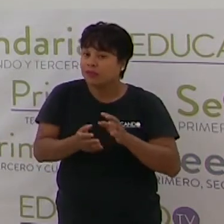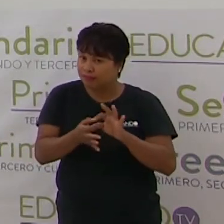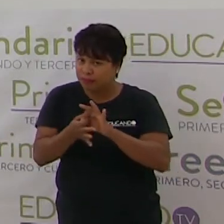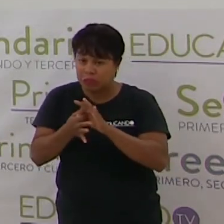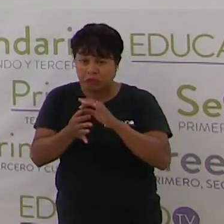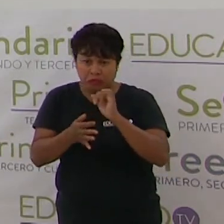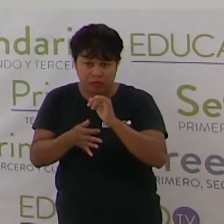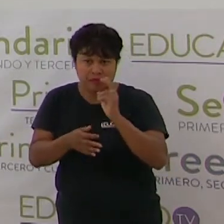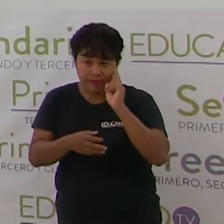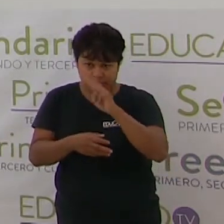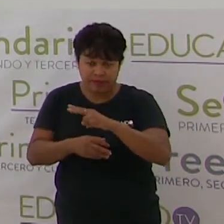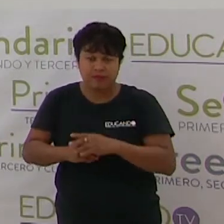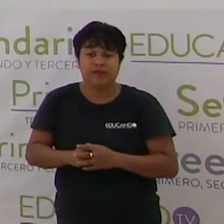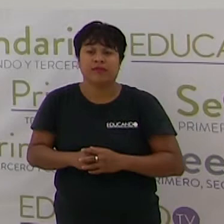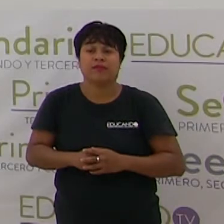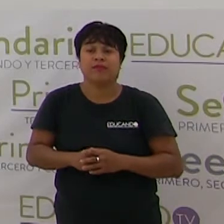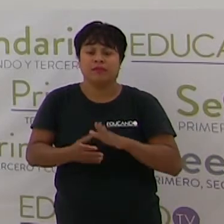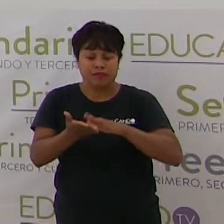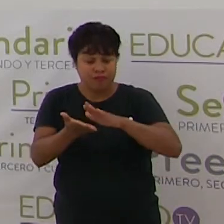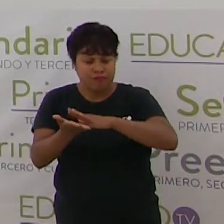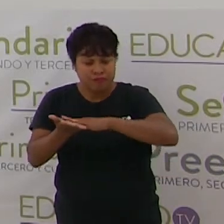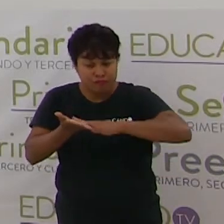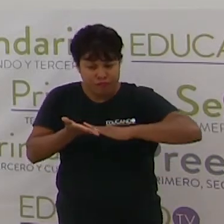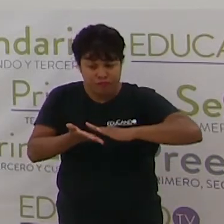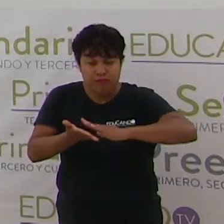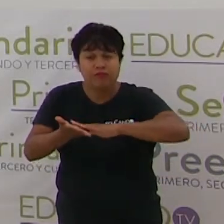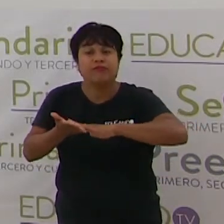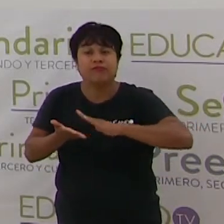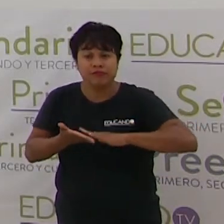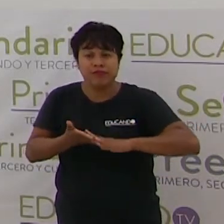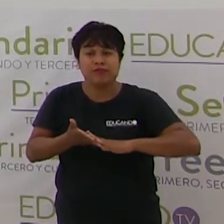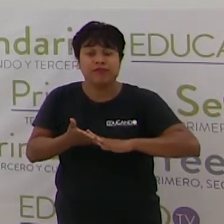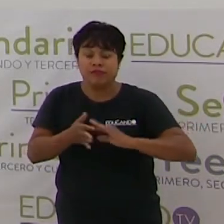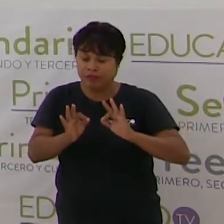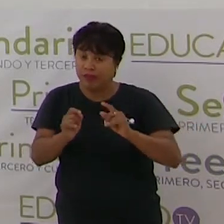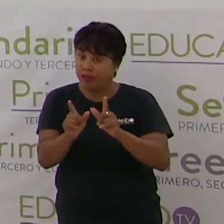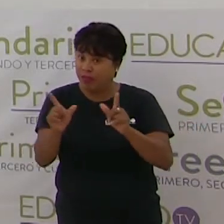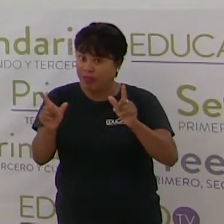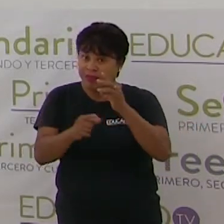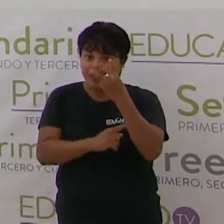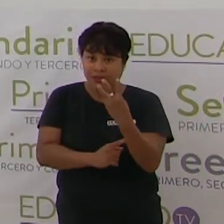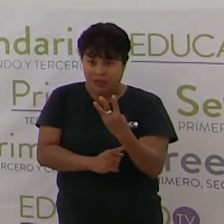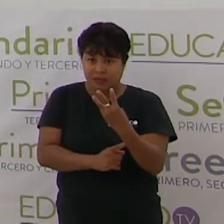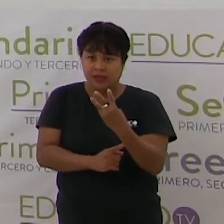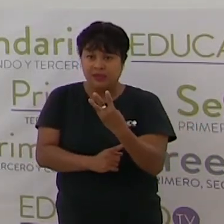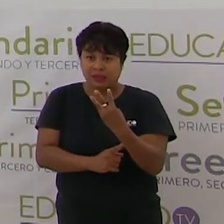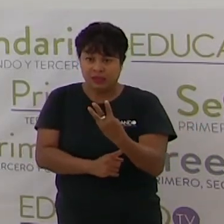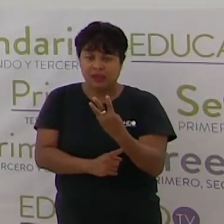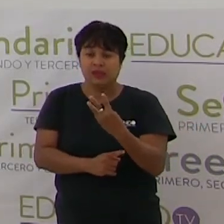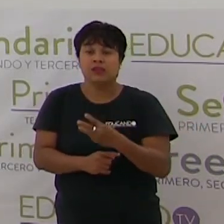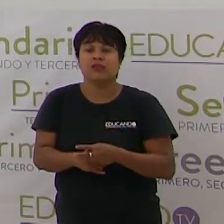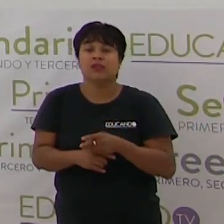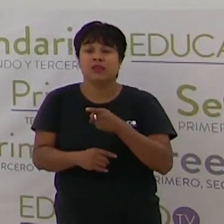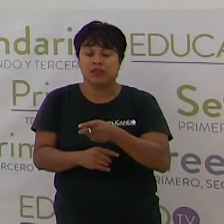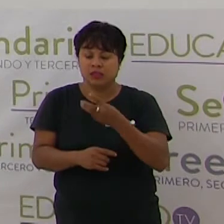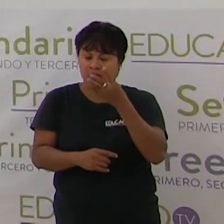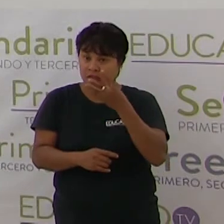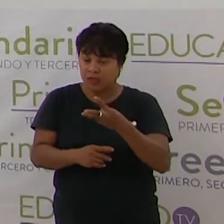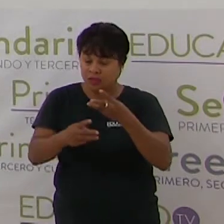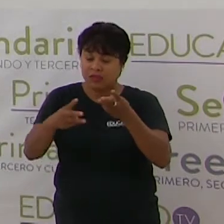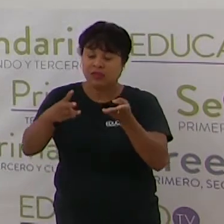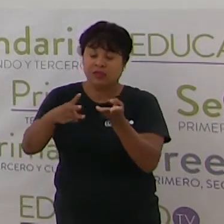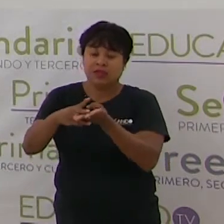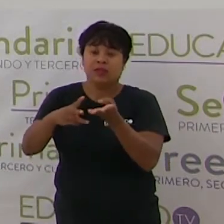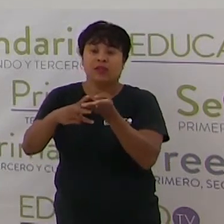gráficamente. Bueno, ahí está. Ya están los 3, son 3, está dividido en tercios.